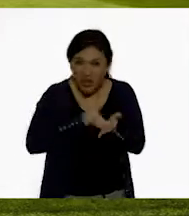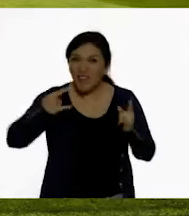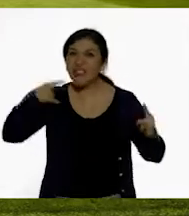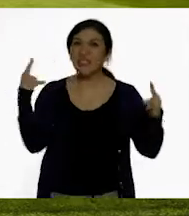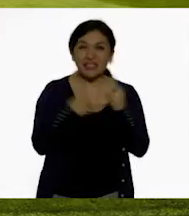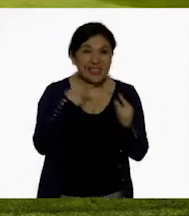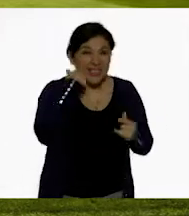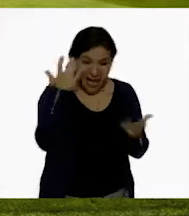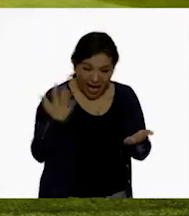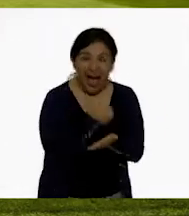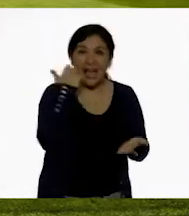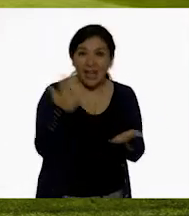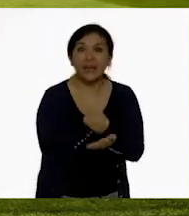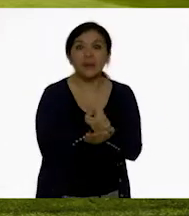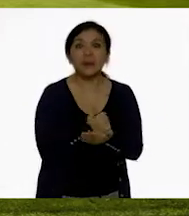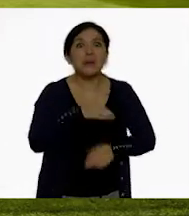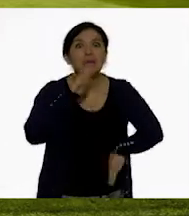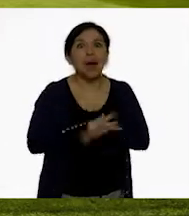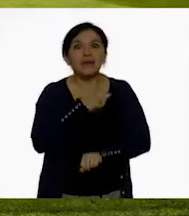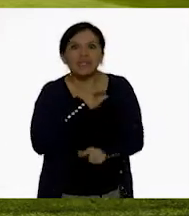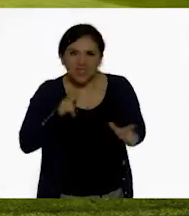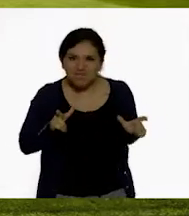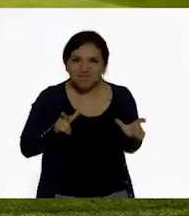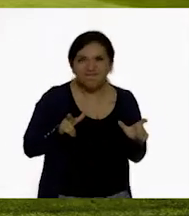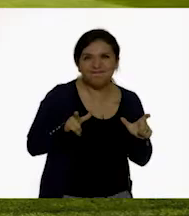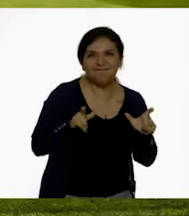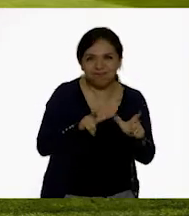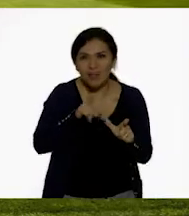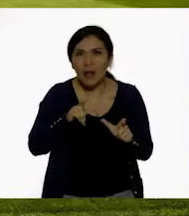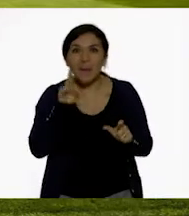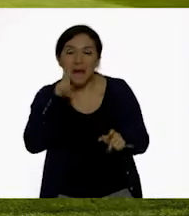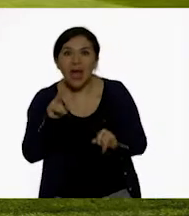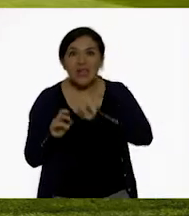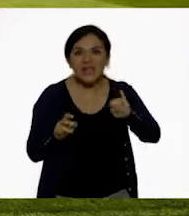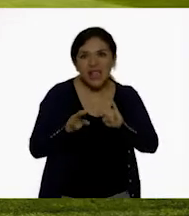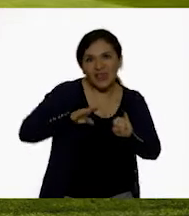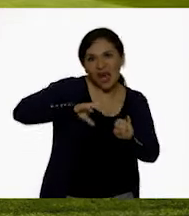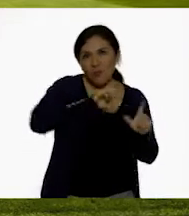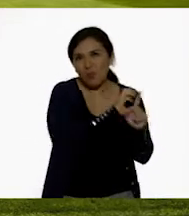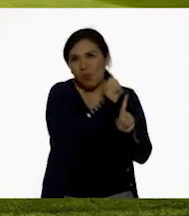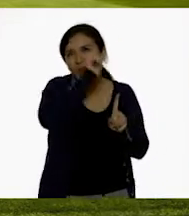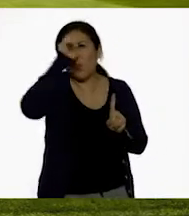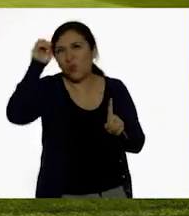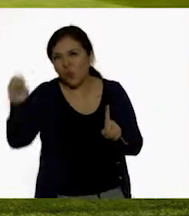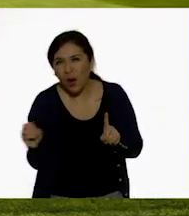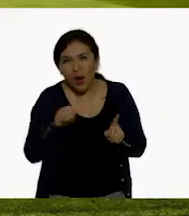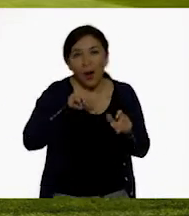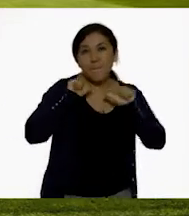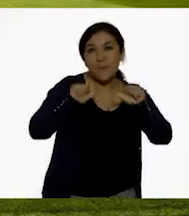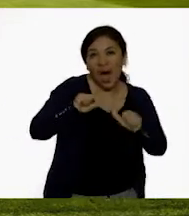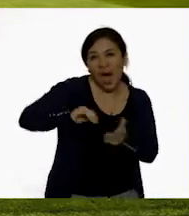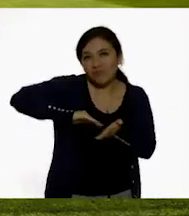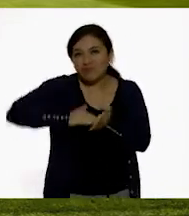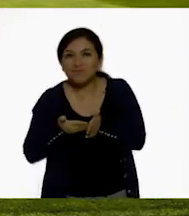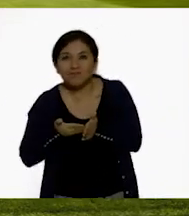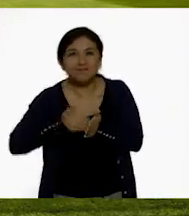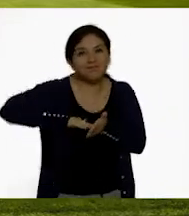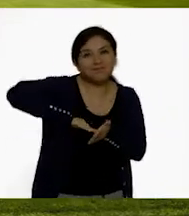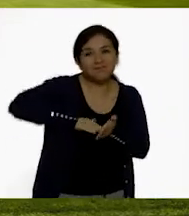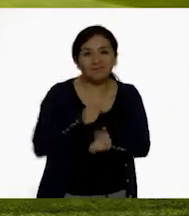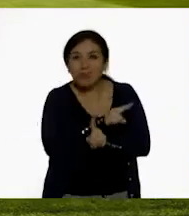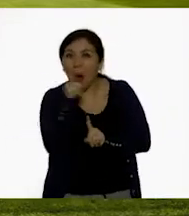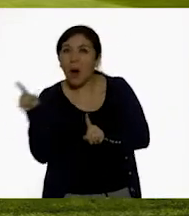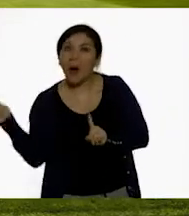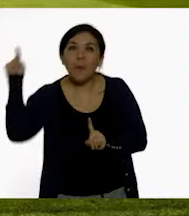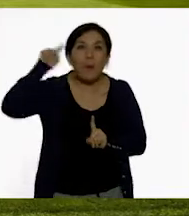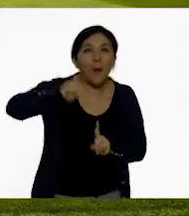tanto de la victoria. Aumenta la presión, un buen balón por la izquierda del campo, logran eludir a los defensas, triangulaciones rápidas de